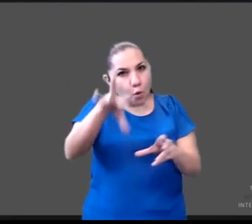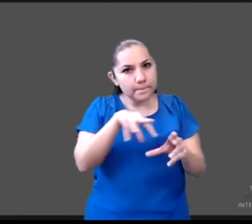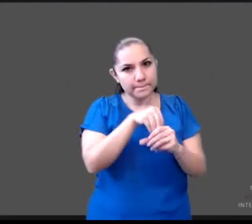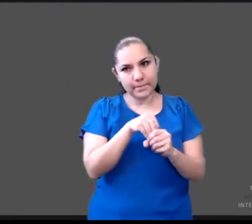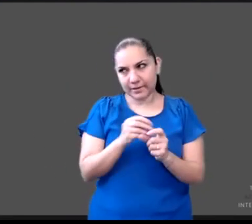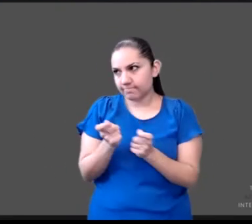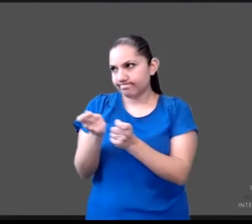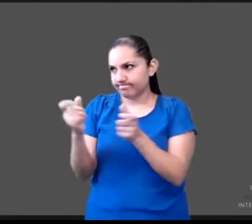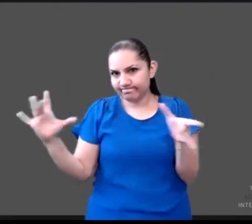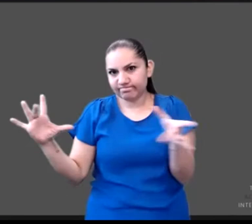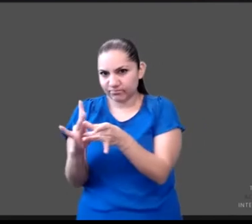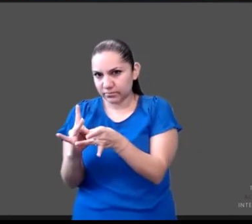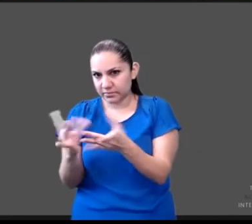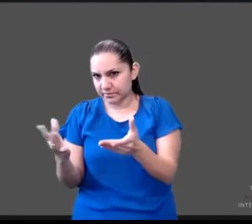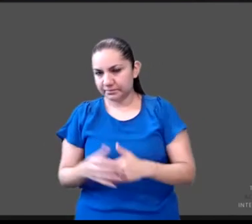Muchas gracias, Luis.